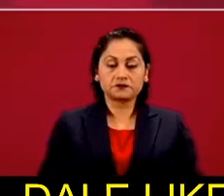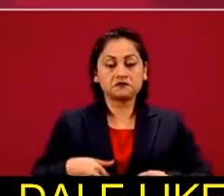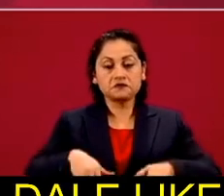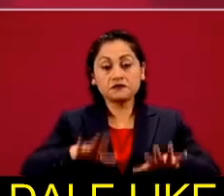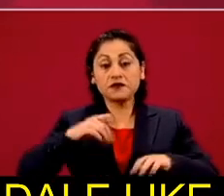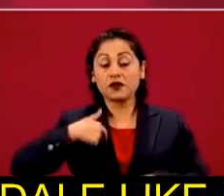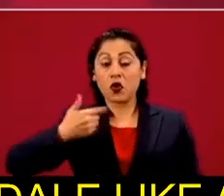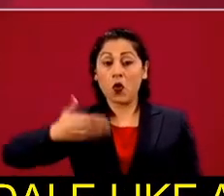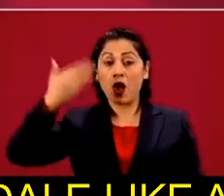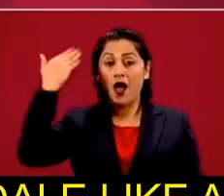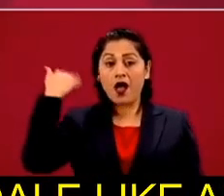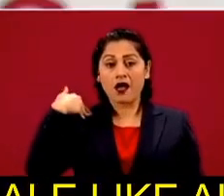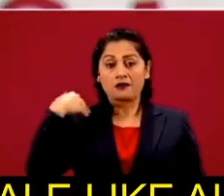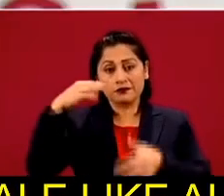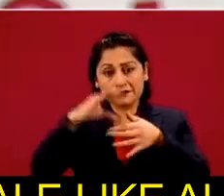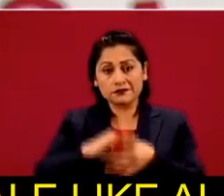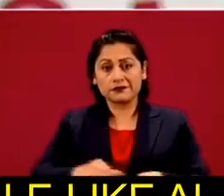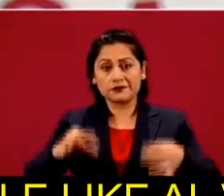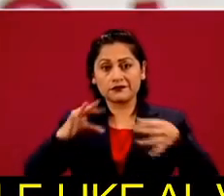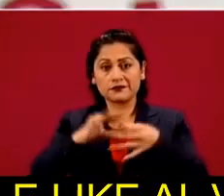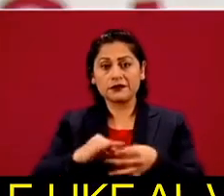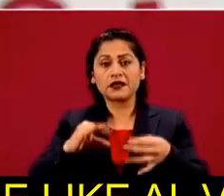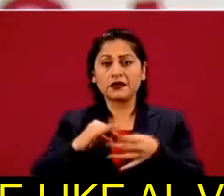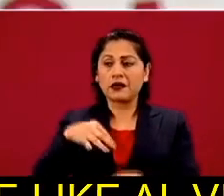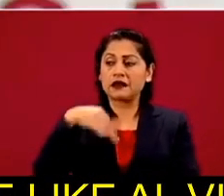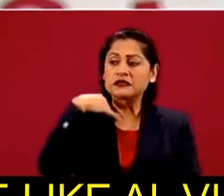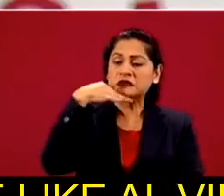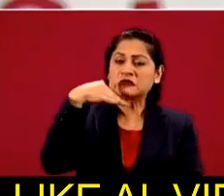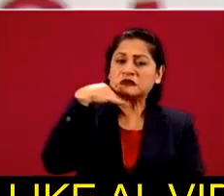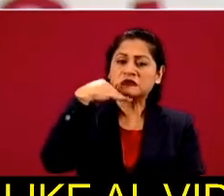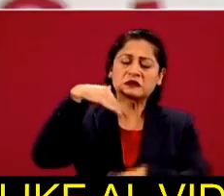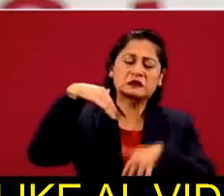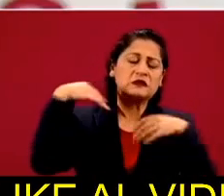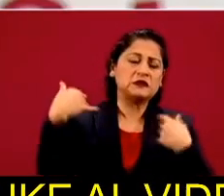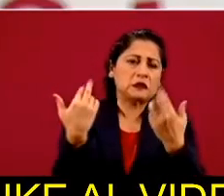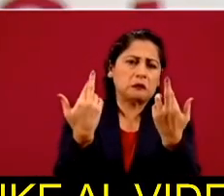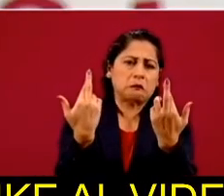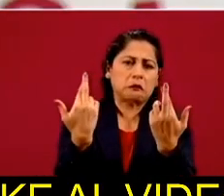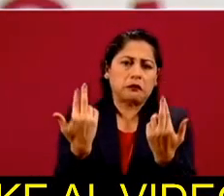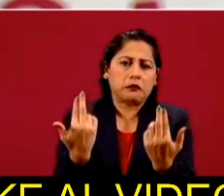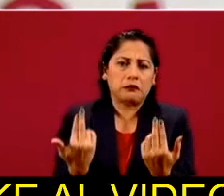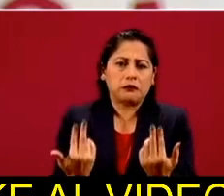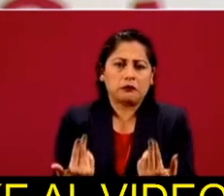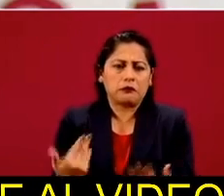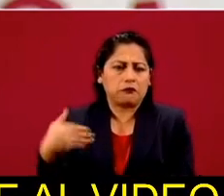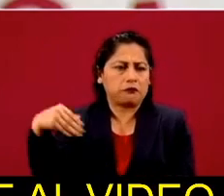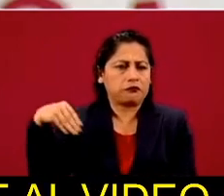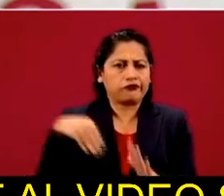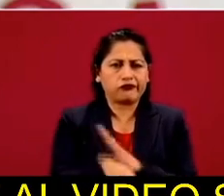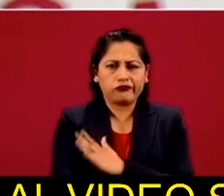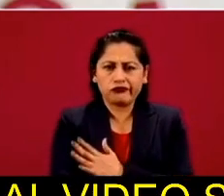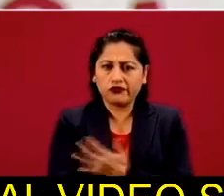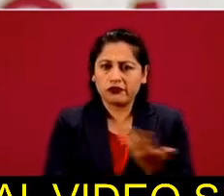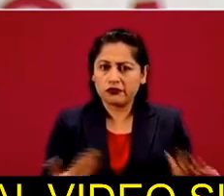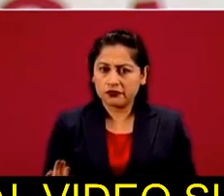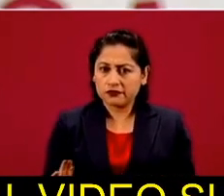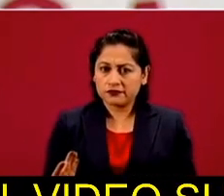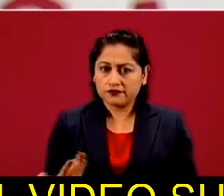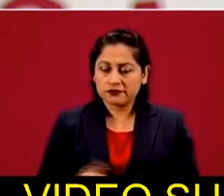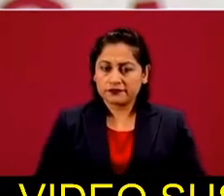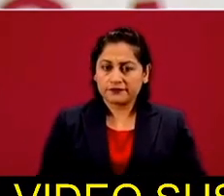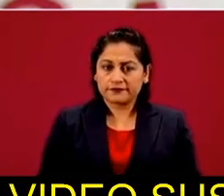una decadencia, que era más que una crisis lo que se padecía en México.